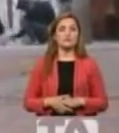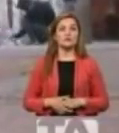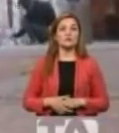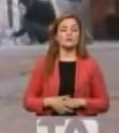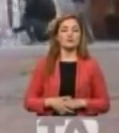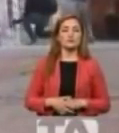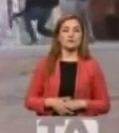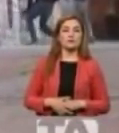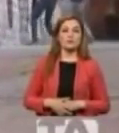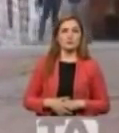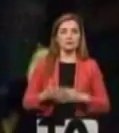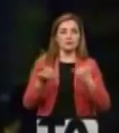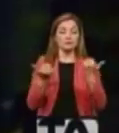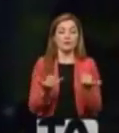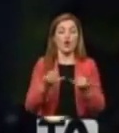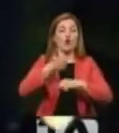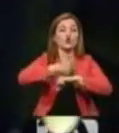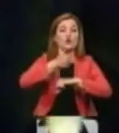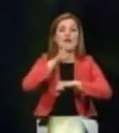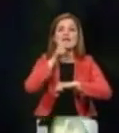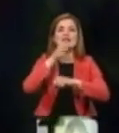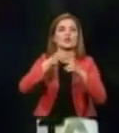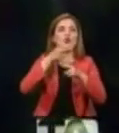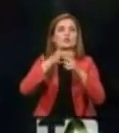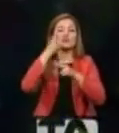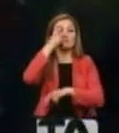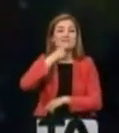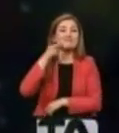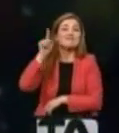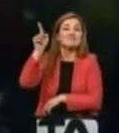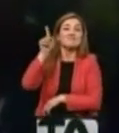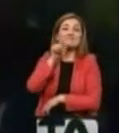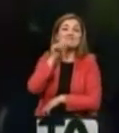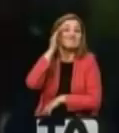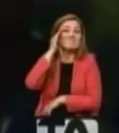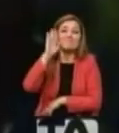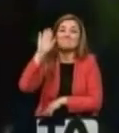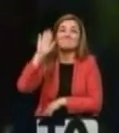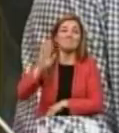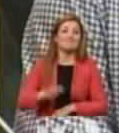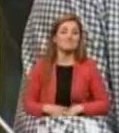el momento las autoridades no han podido identificar a estos